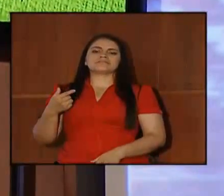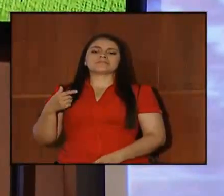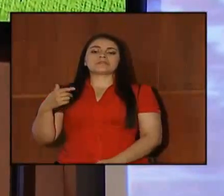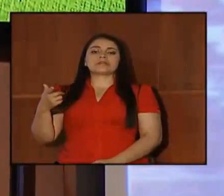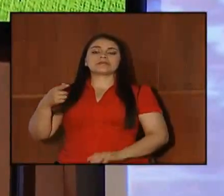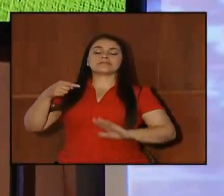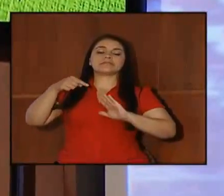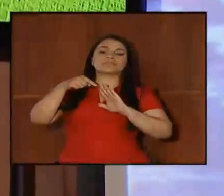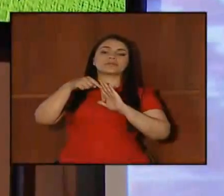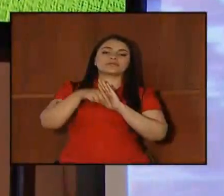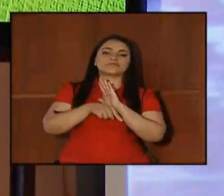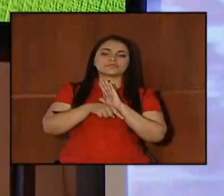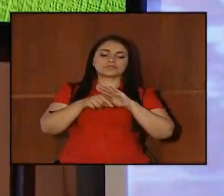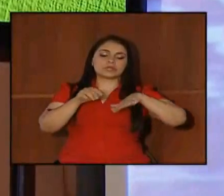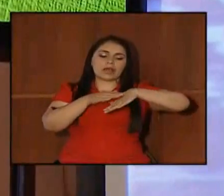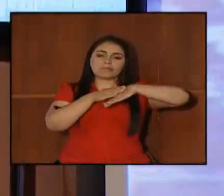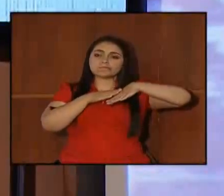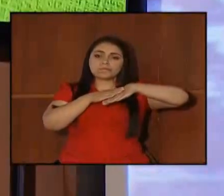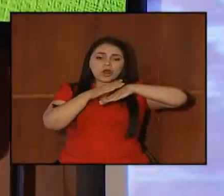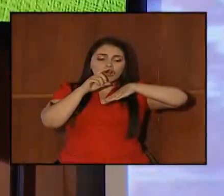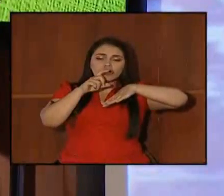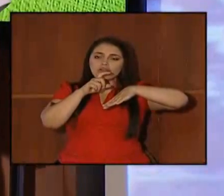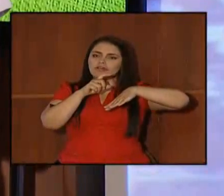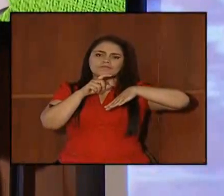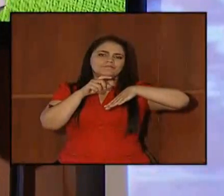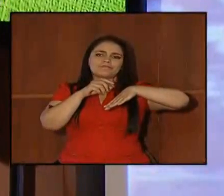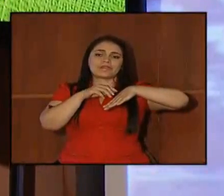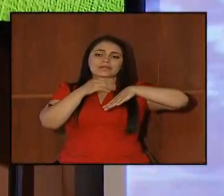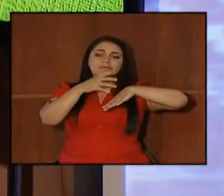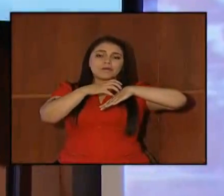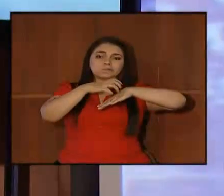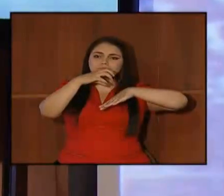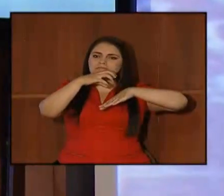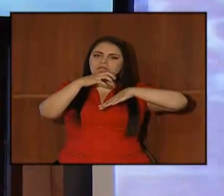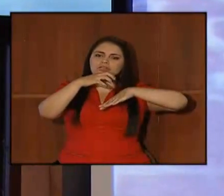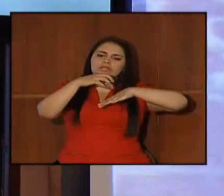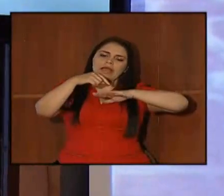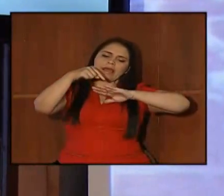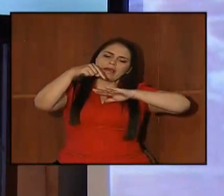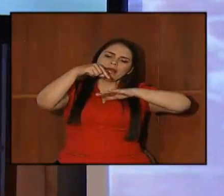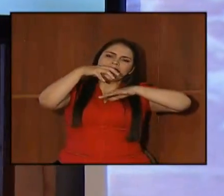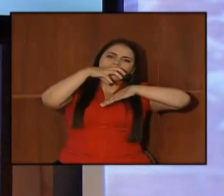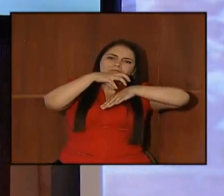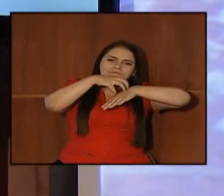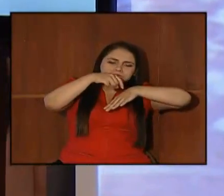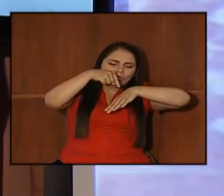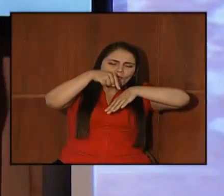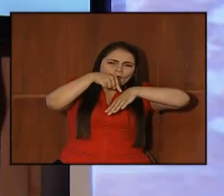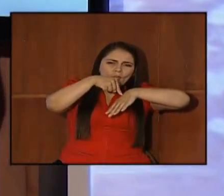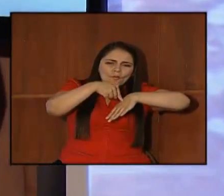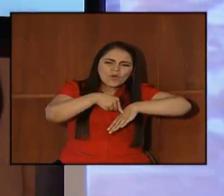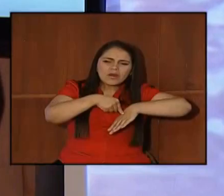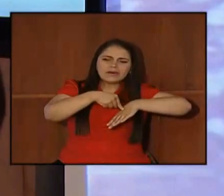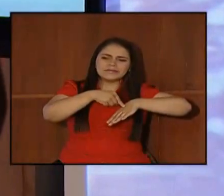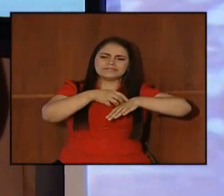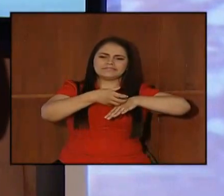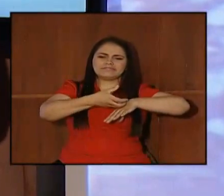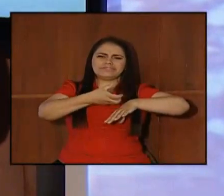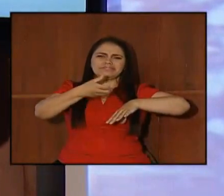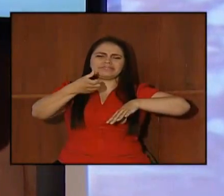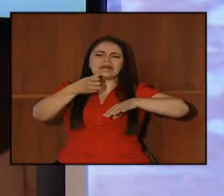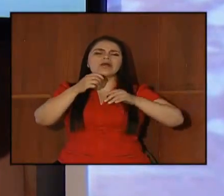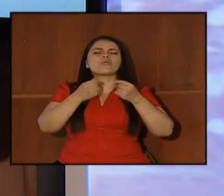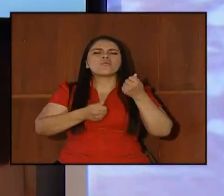más profundos, es decir, ya se va a dañar el tejido graso o el tejido graso que